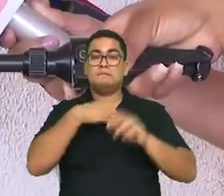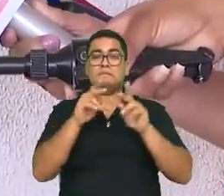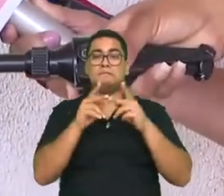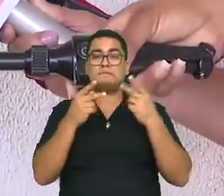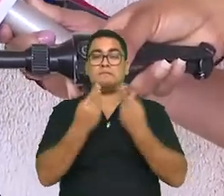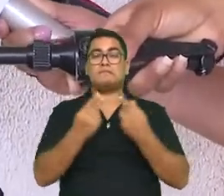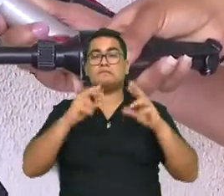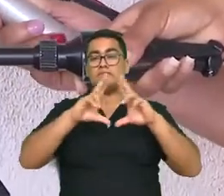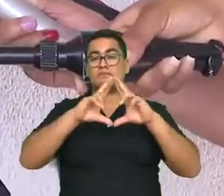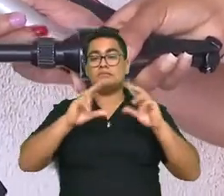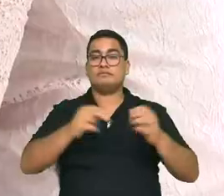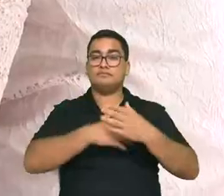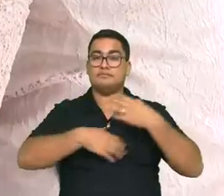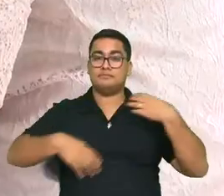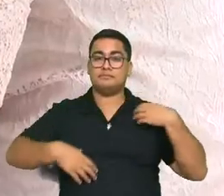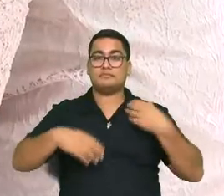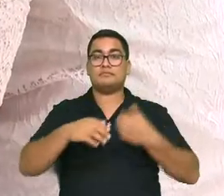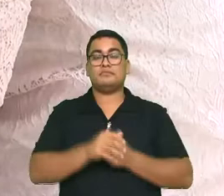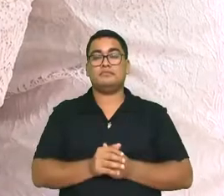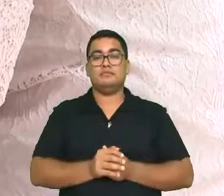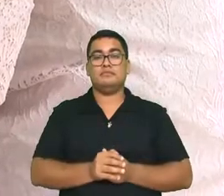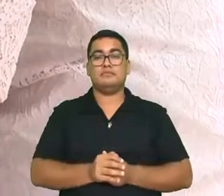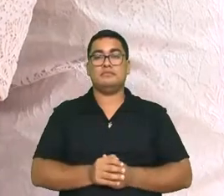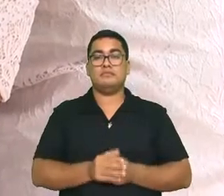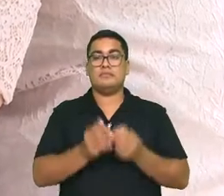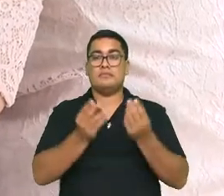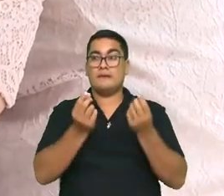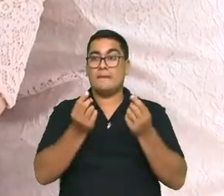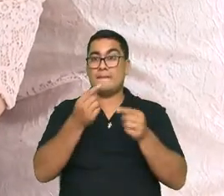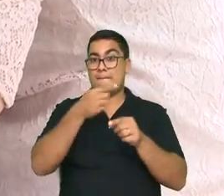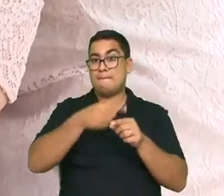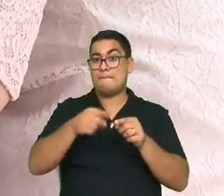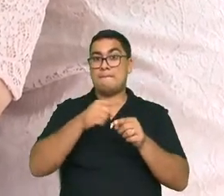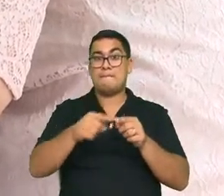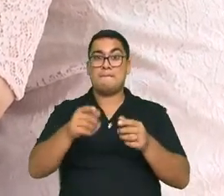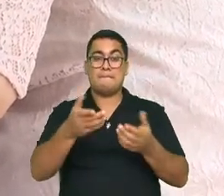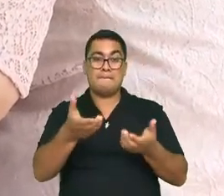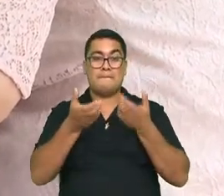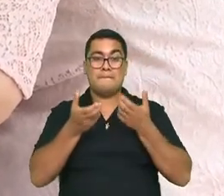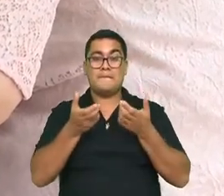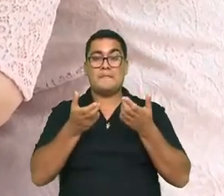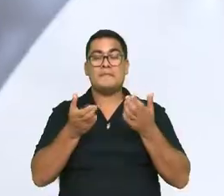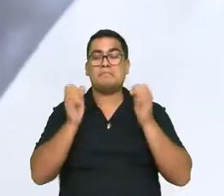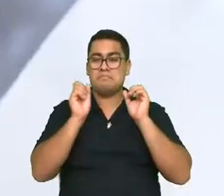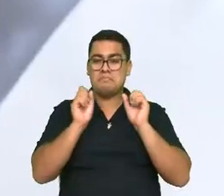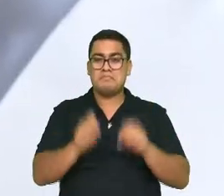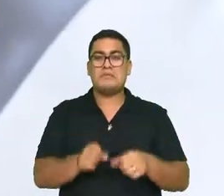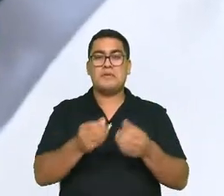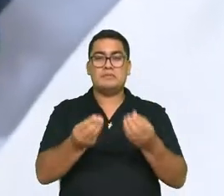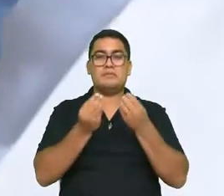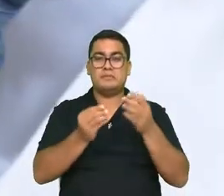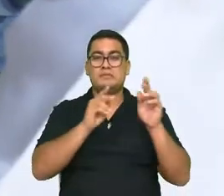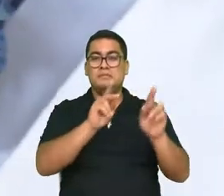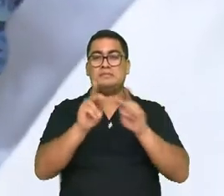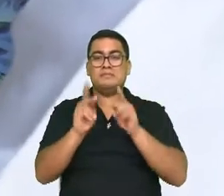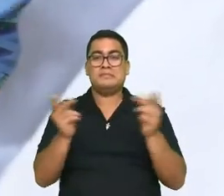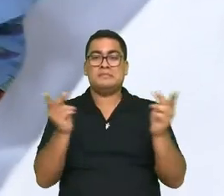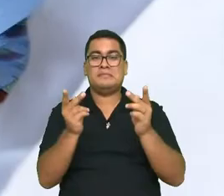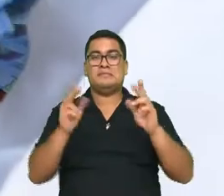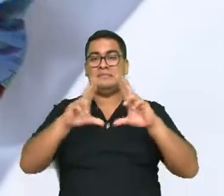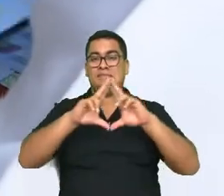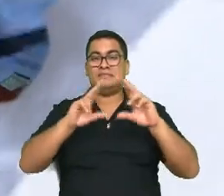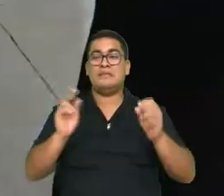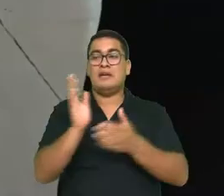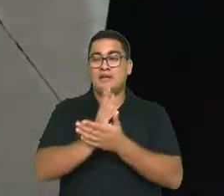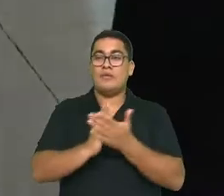somos el pueblo presidente. El pago del 13º mes o aguinaldo les permitirá a muchos nicaragüenses solventar